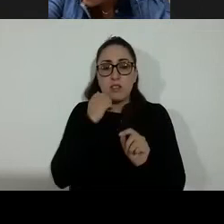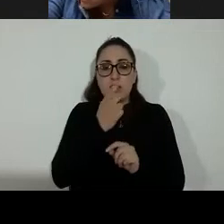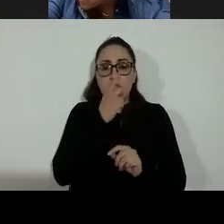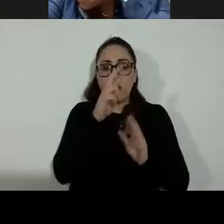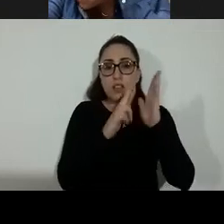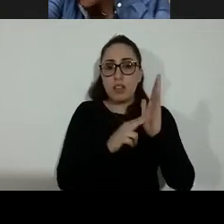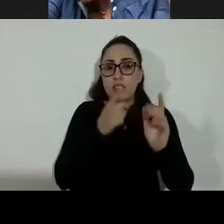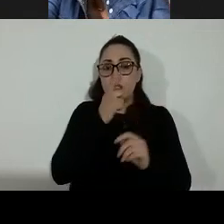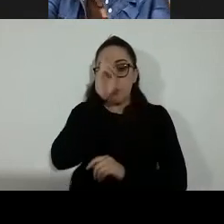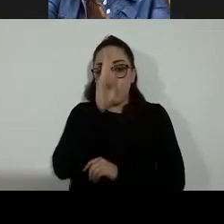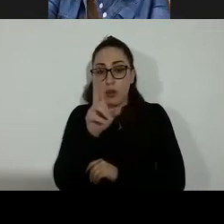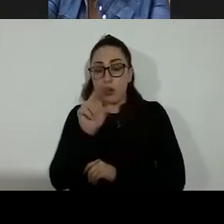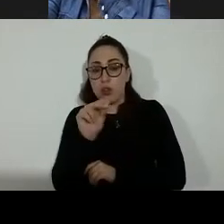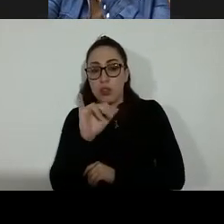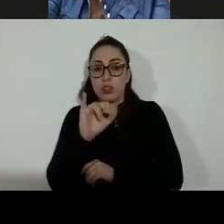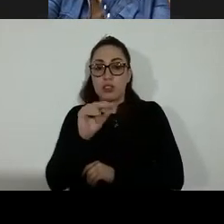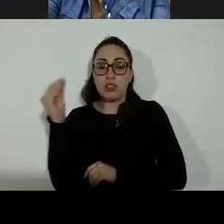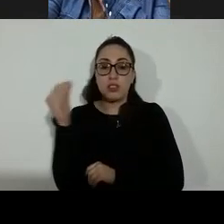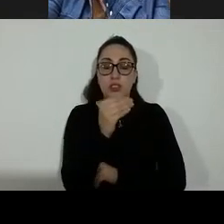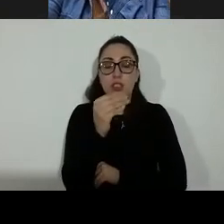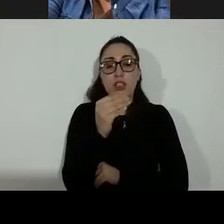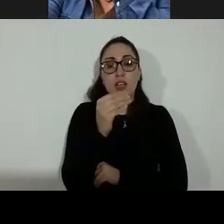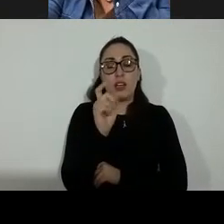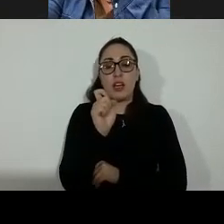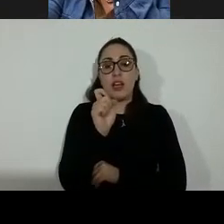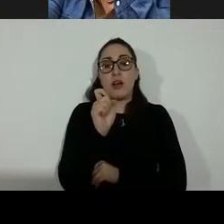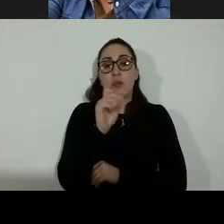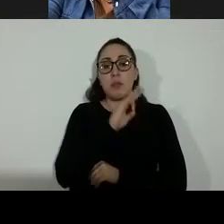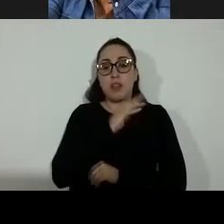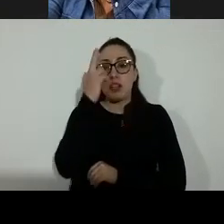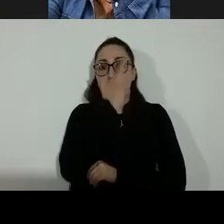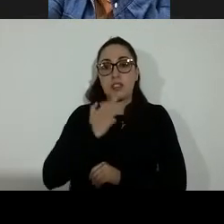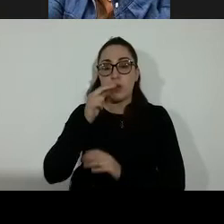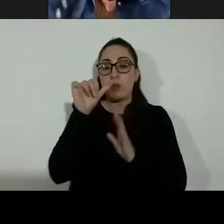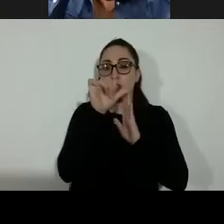prohíbe que se pueda reservar un dictamen que tiene